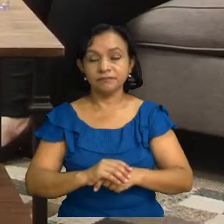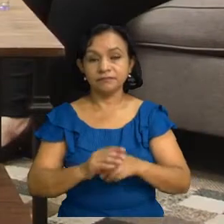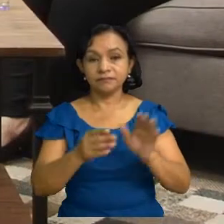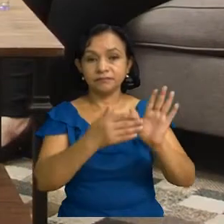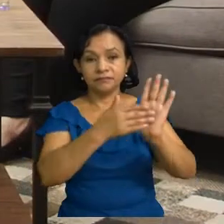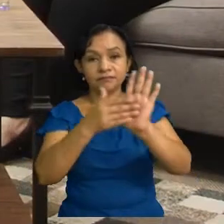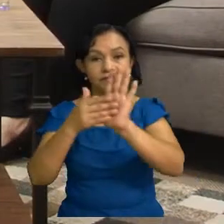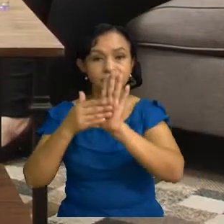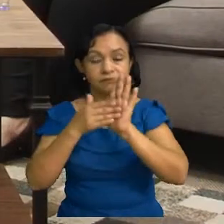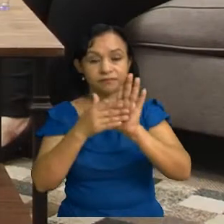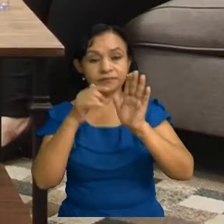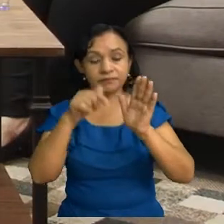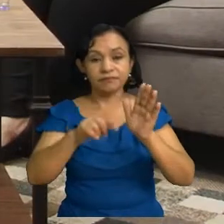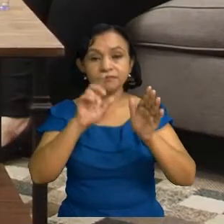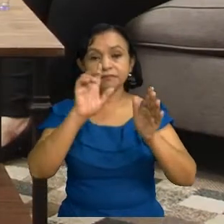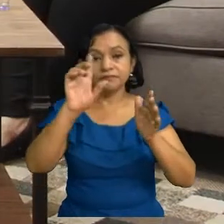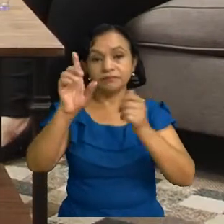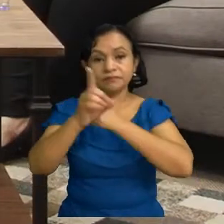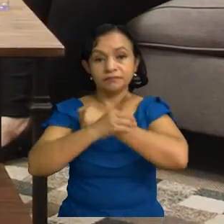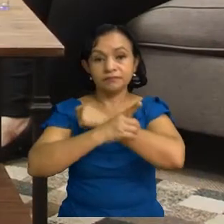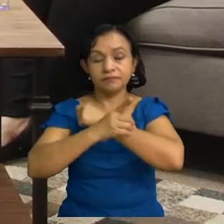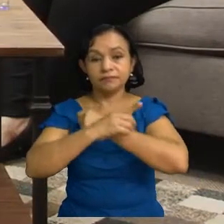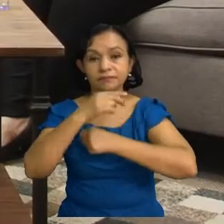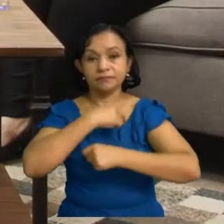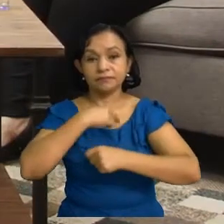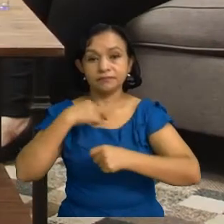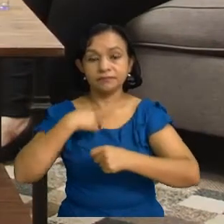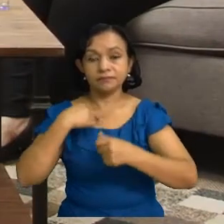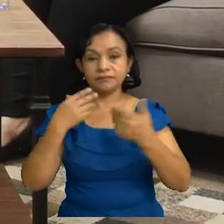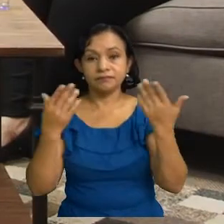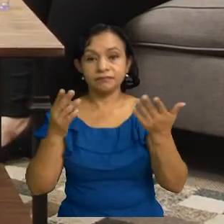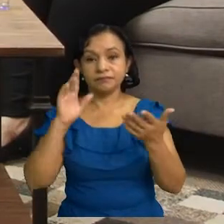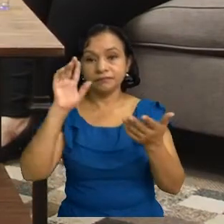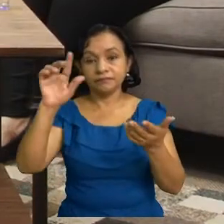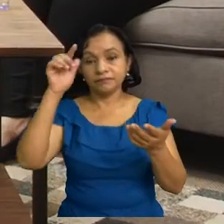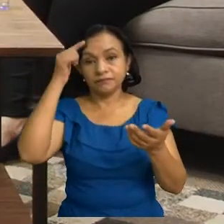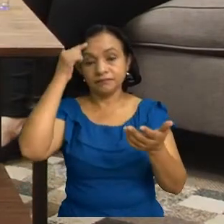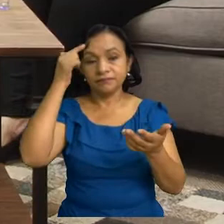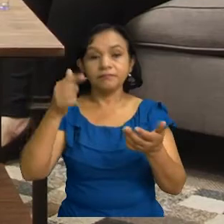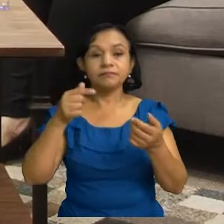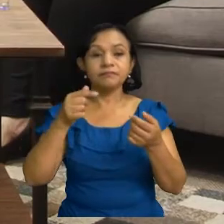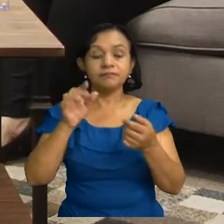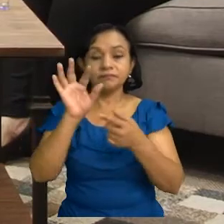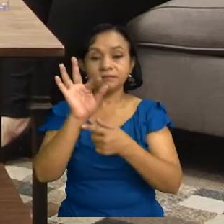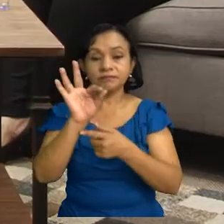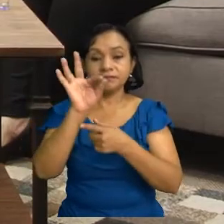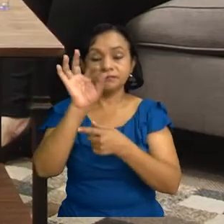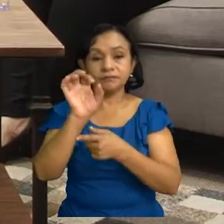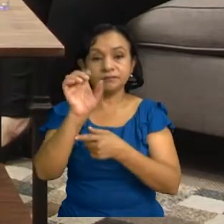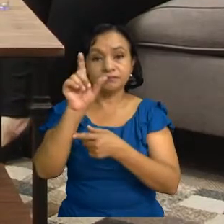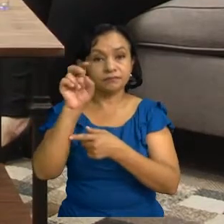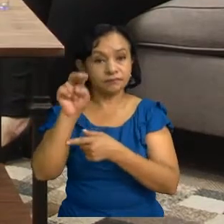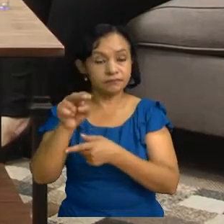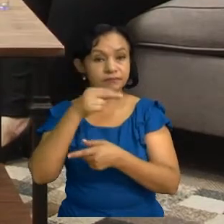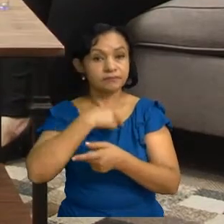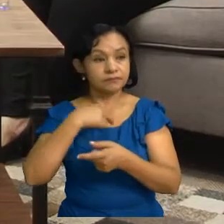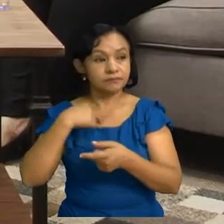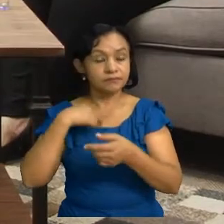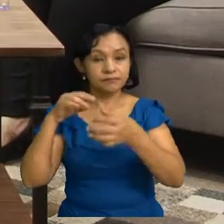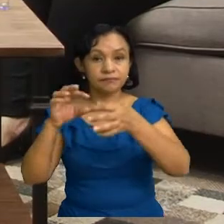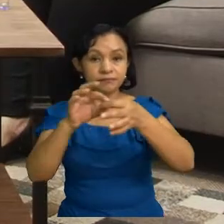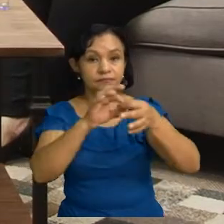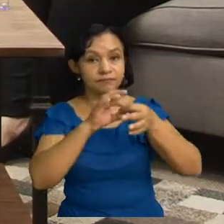modelo de nuestro comandante y la compañera rosario el modelo de gobierno del frente sandinista de liberación nacional esto nuestra gente si no